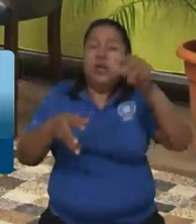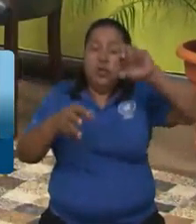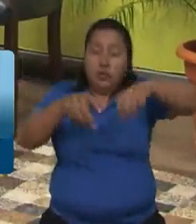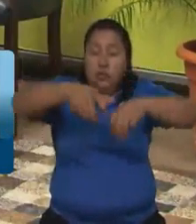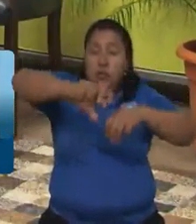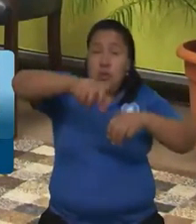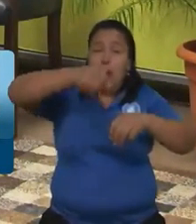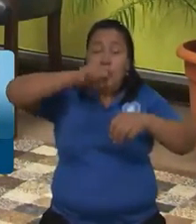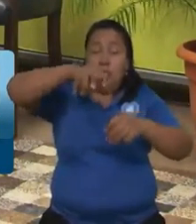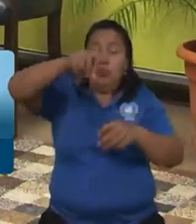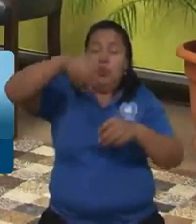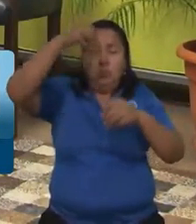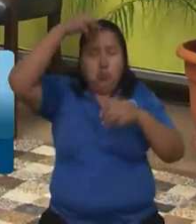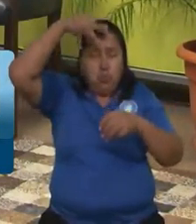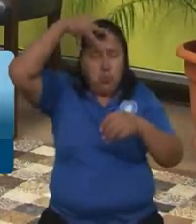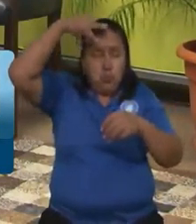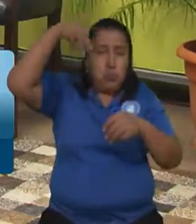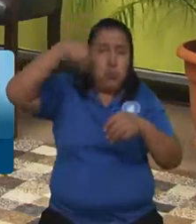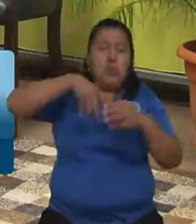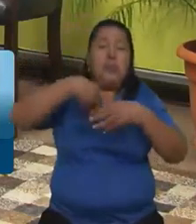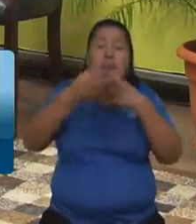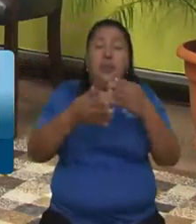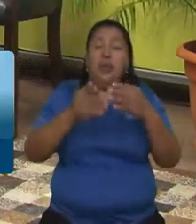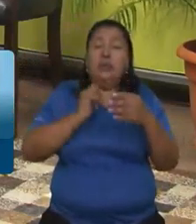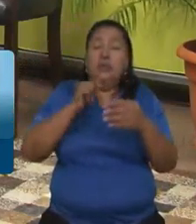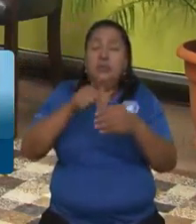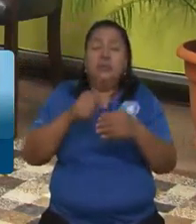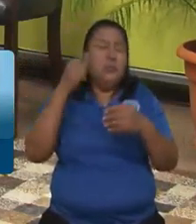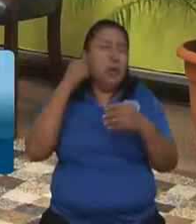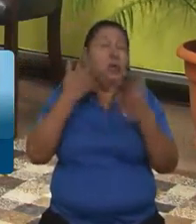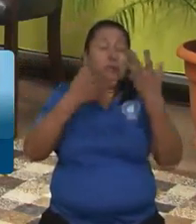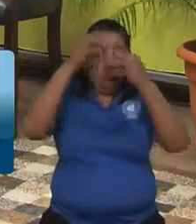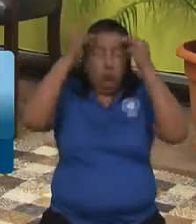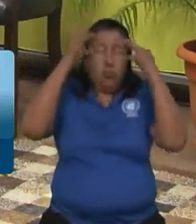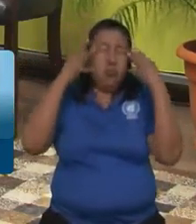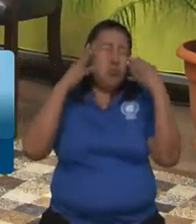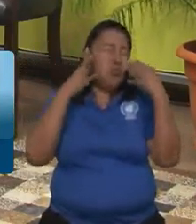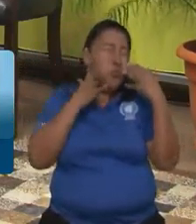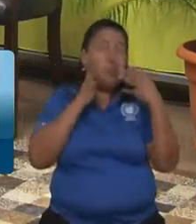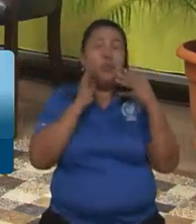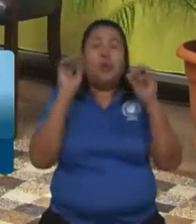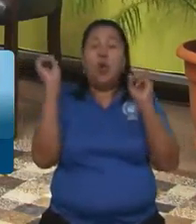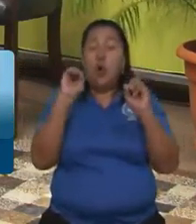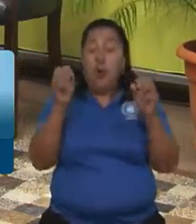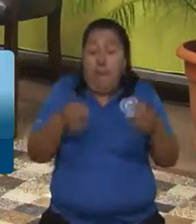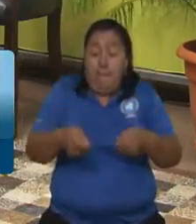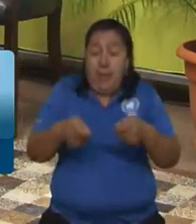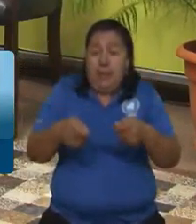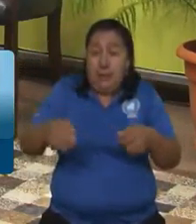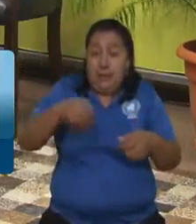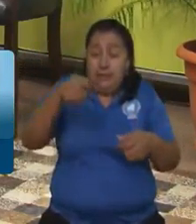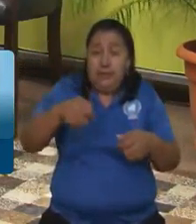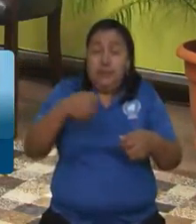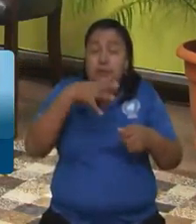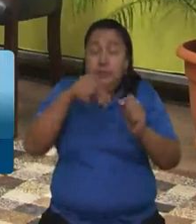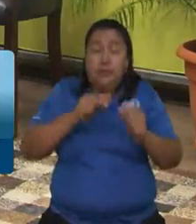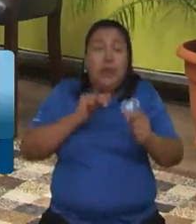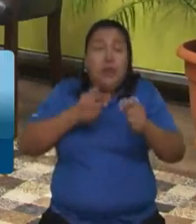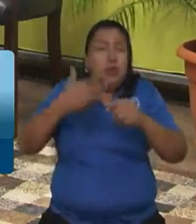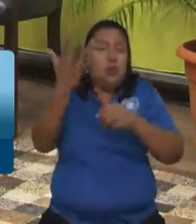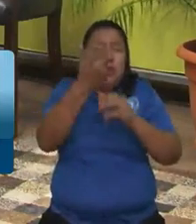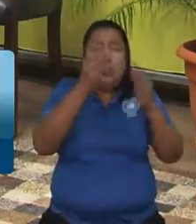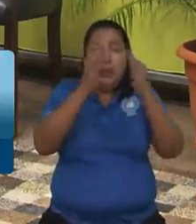o nosotros buscar tratar cómo sacarla. Ese es un tema importante porque cuando bañan a los niños, la mayoría de los adultos los pone